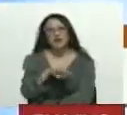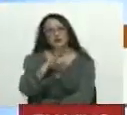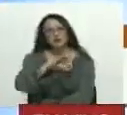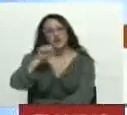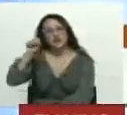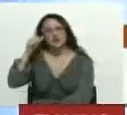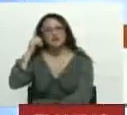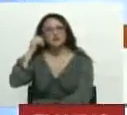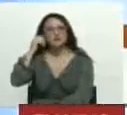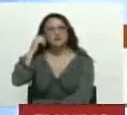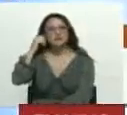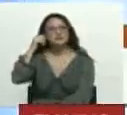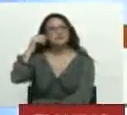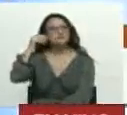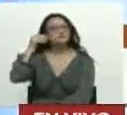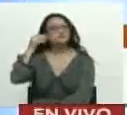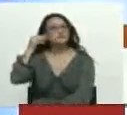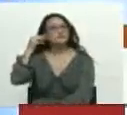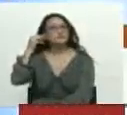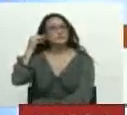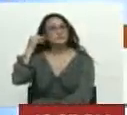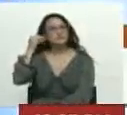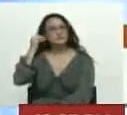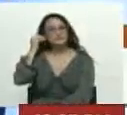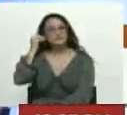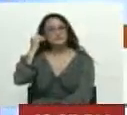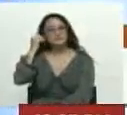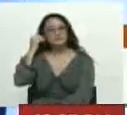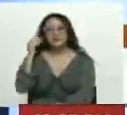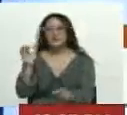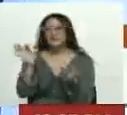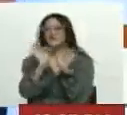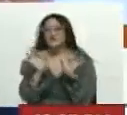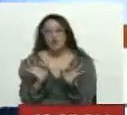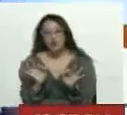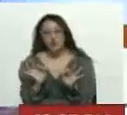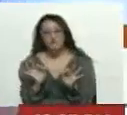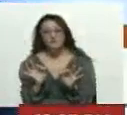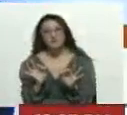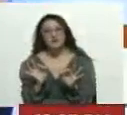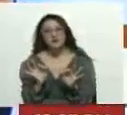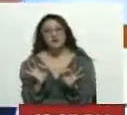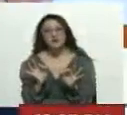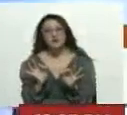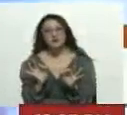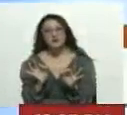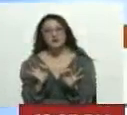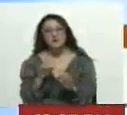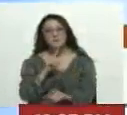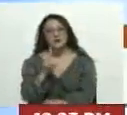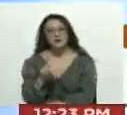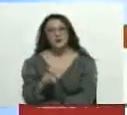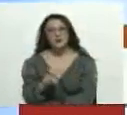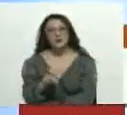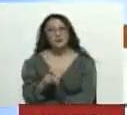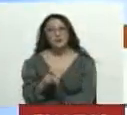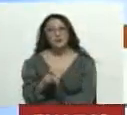socialismo y realmente eso como como método como forma como cuestionamiento como pregunta